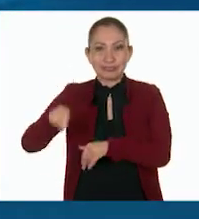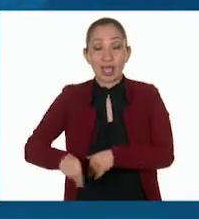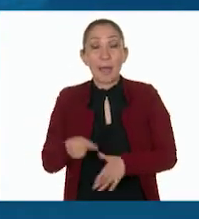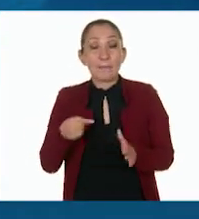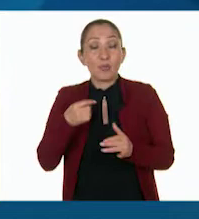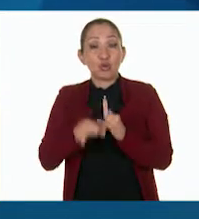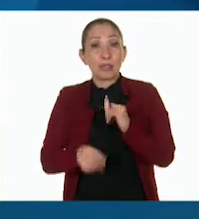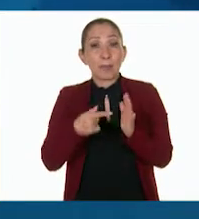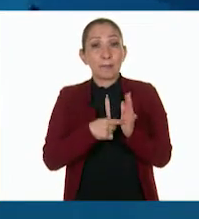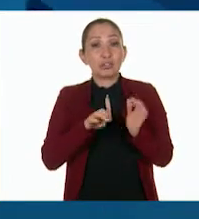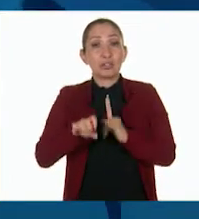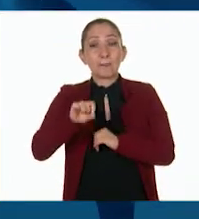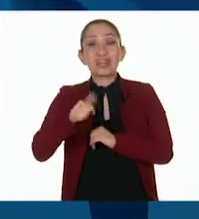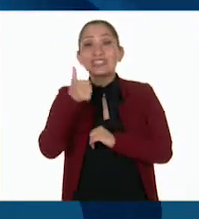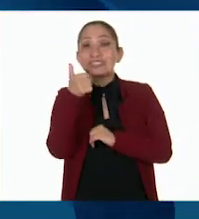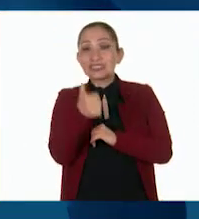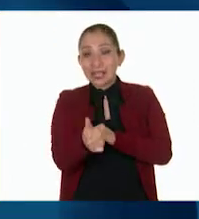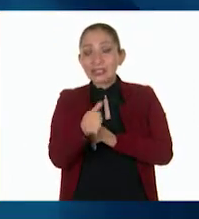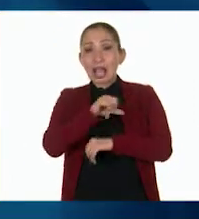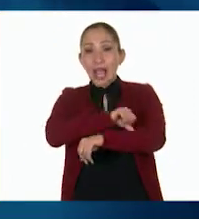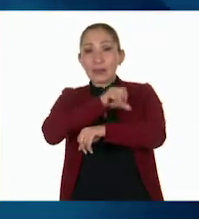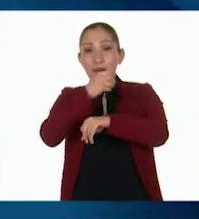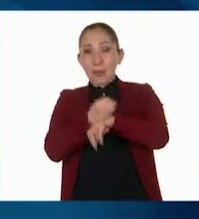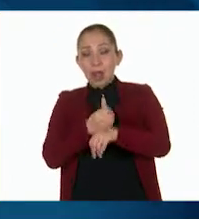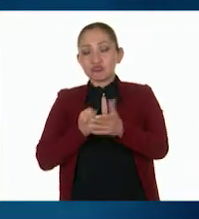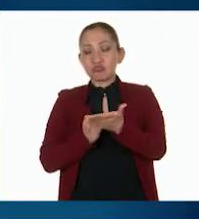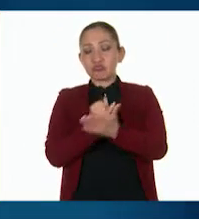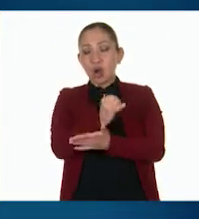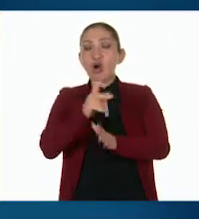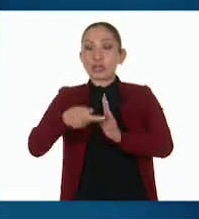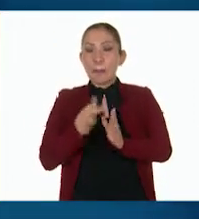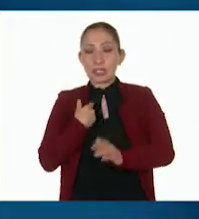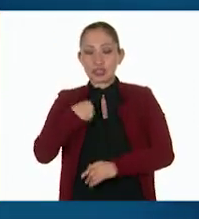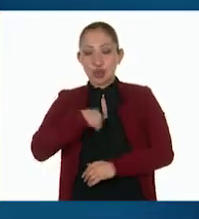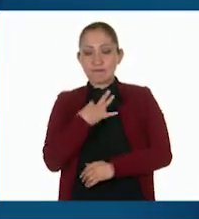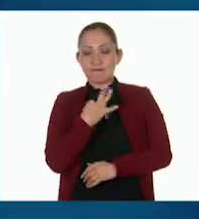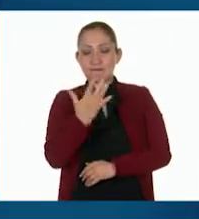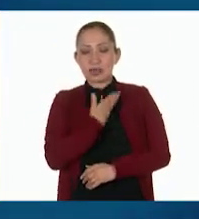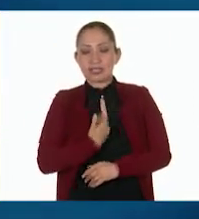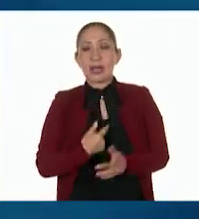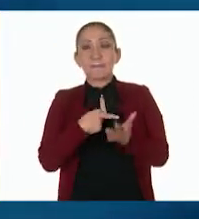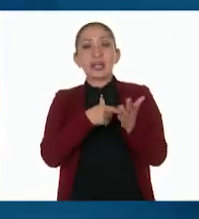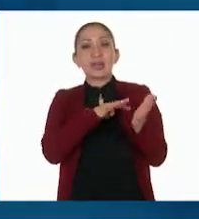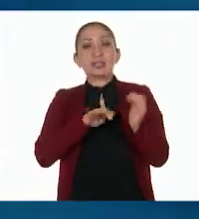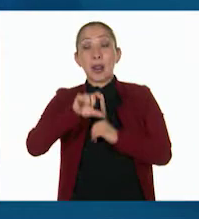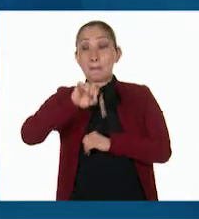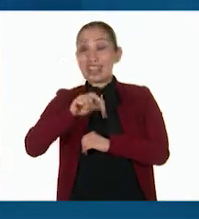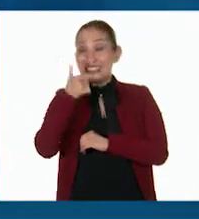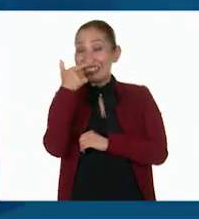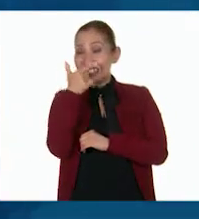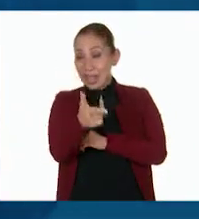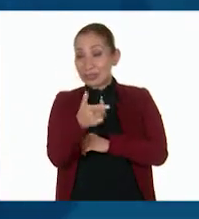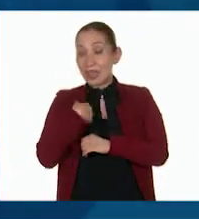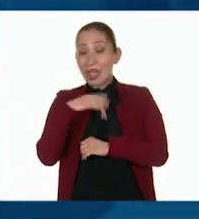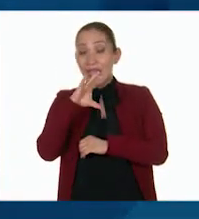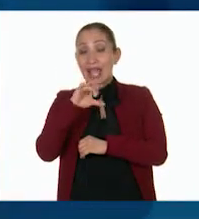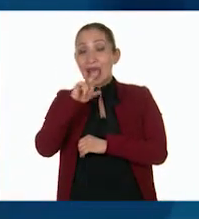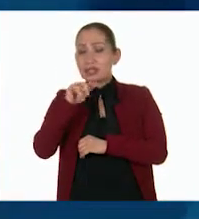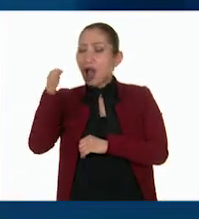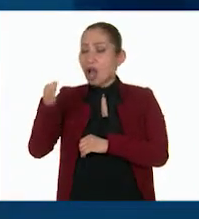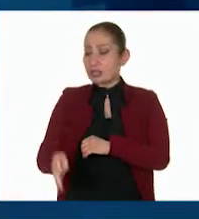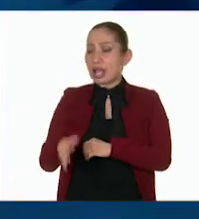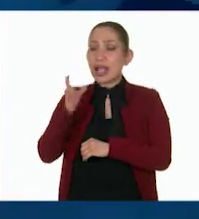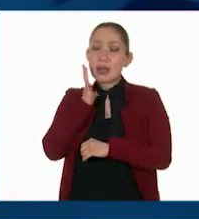de 1926, Obregón decidió volver a la presidencia, por lo que en 1927, Calles aceptó